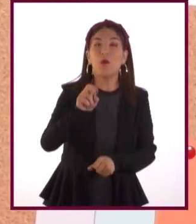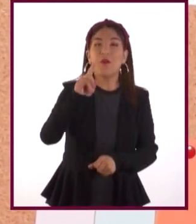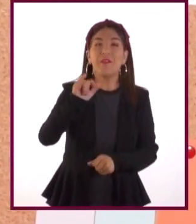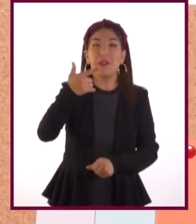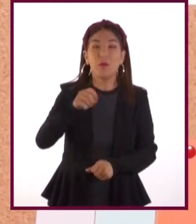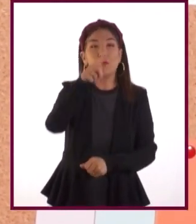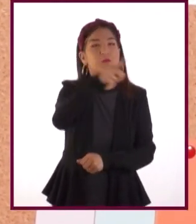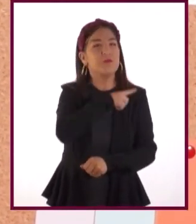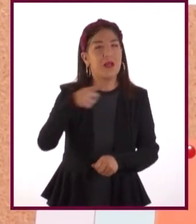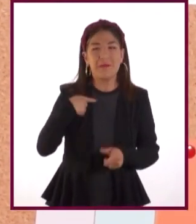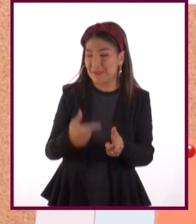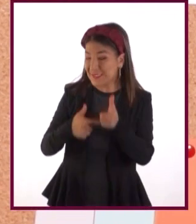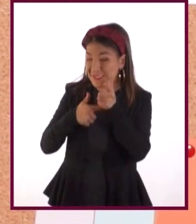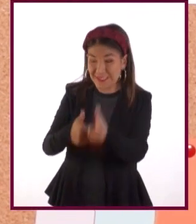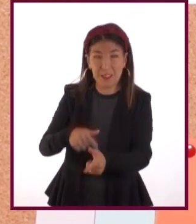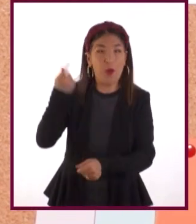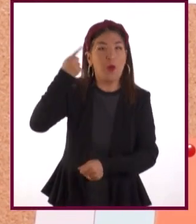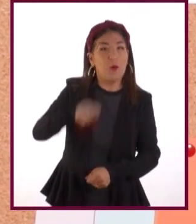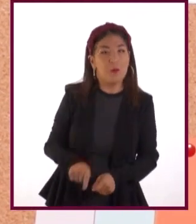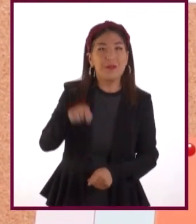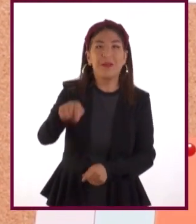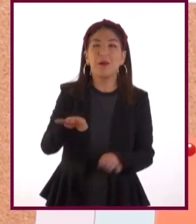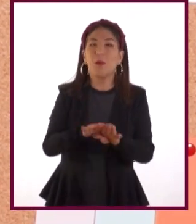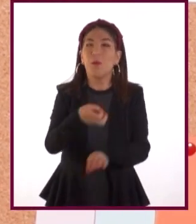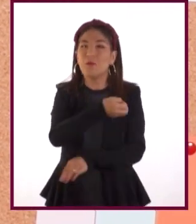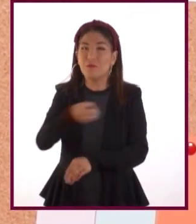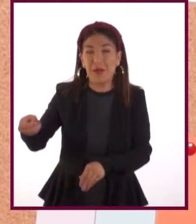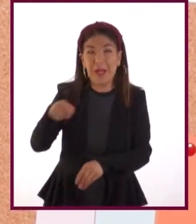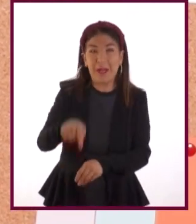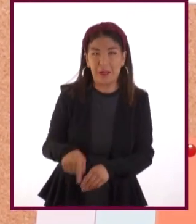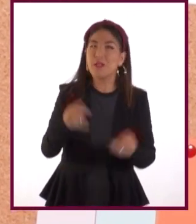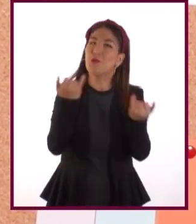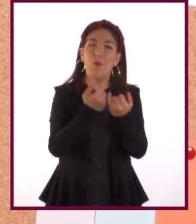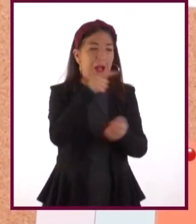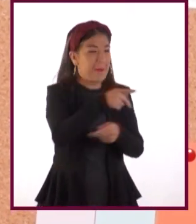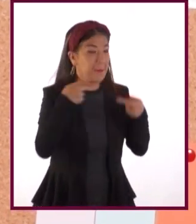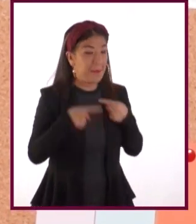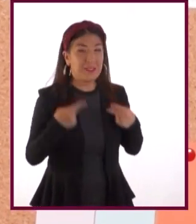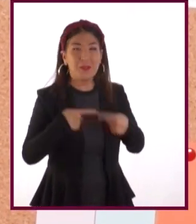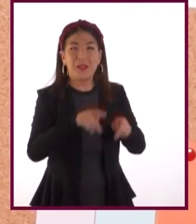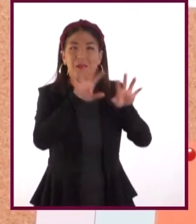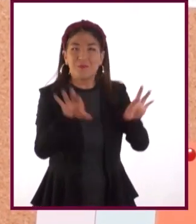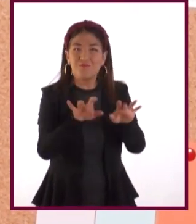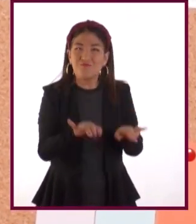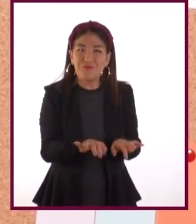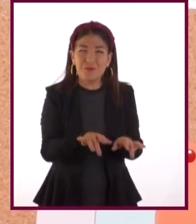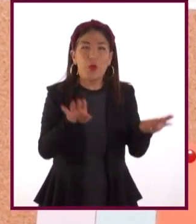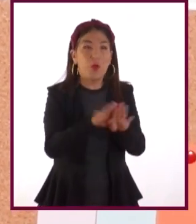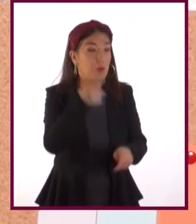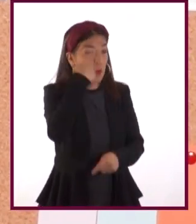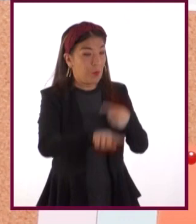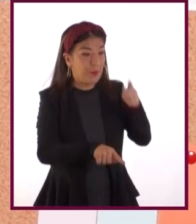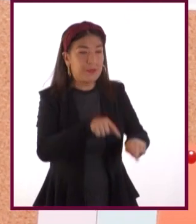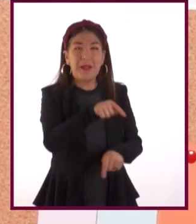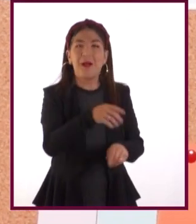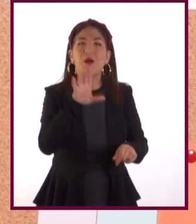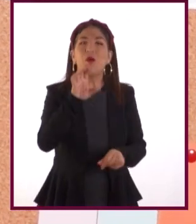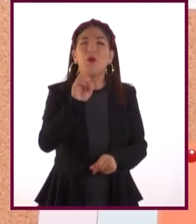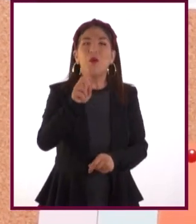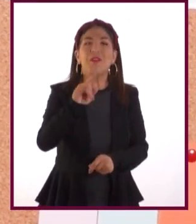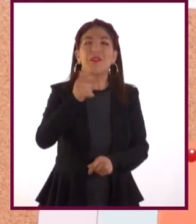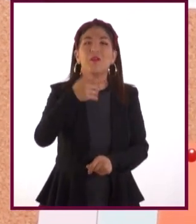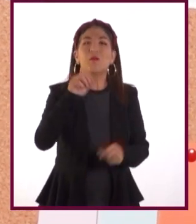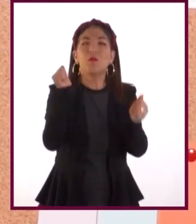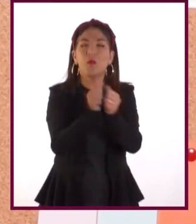el mismo resultado siempre que se sigan dichas órdenes es justamente lo que hacen los programadores con las computadoras. Darles